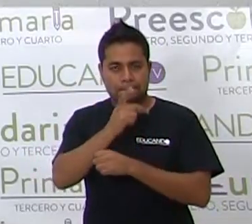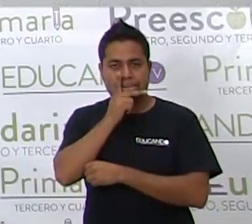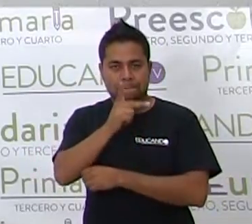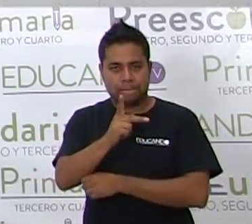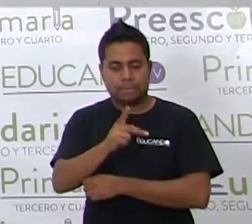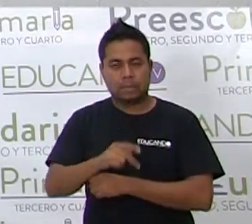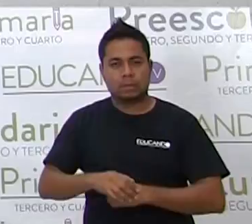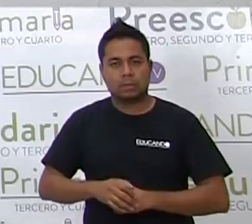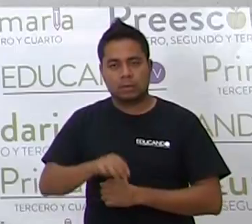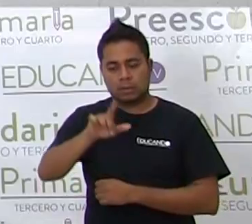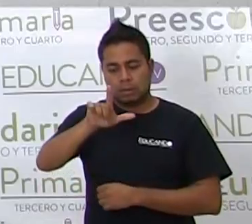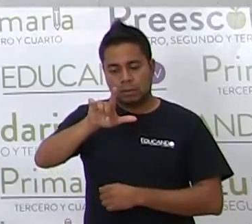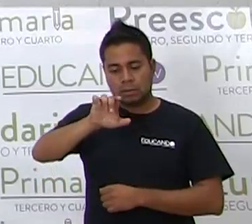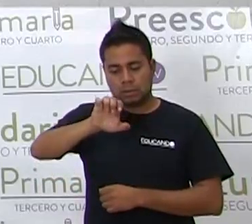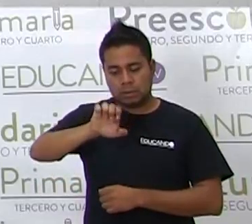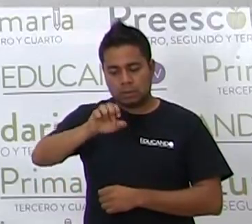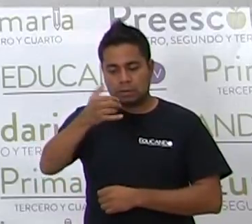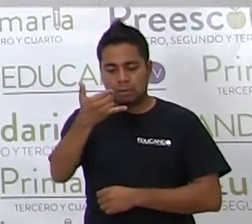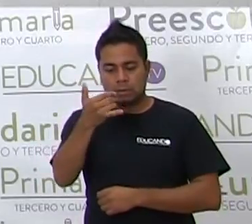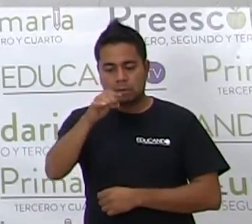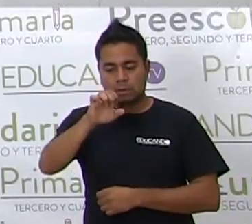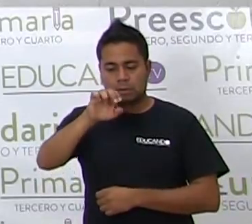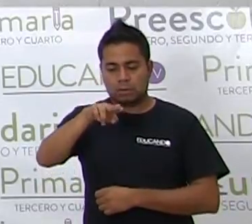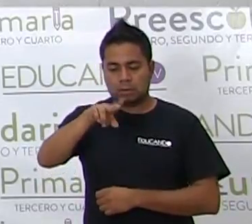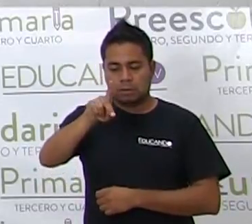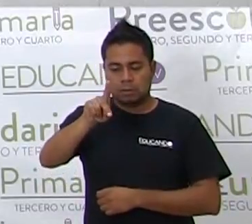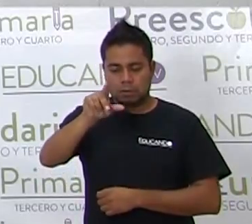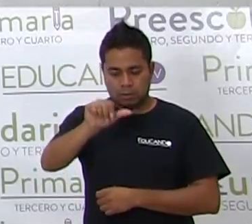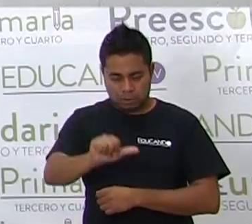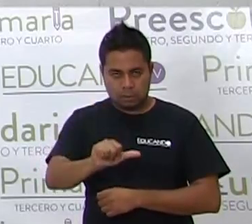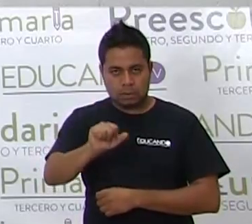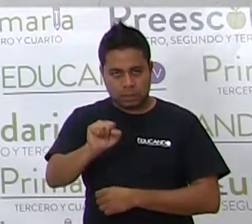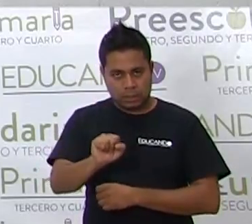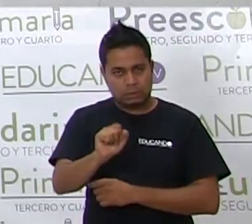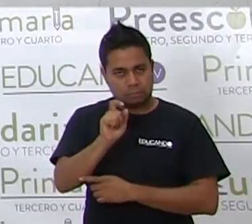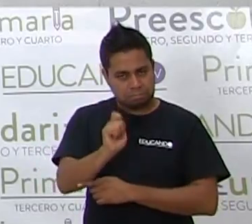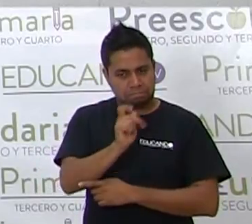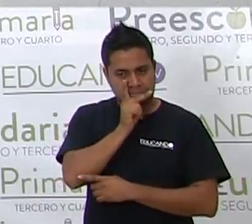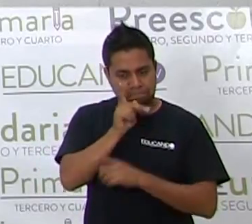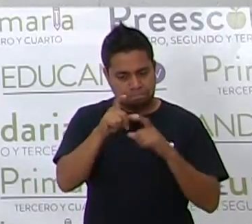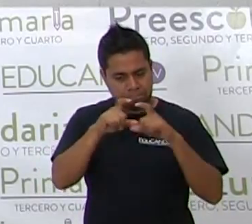Leyendas proviene del latín, bien.